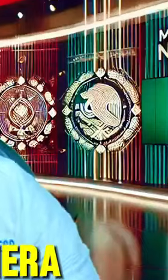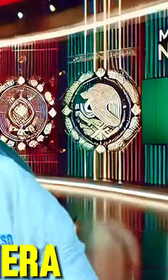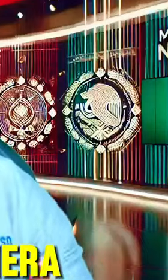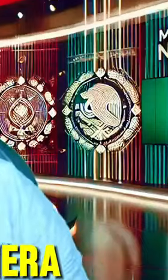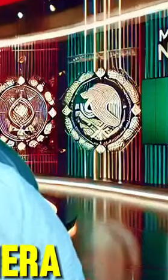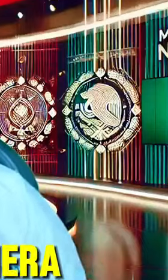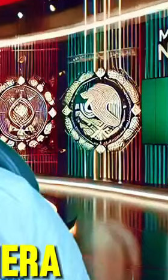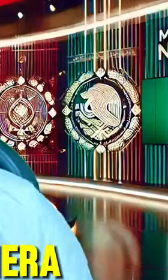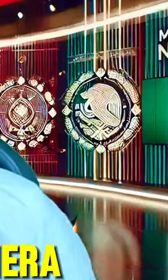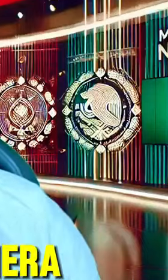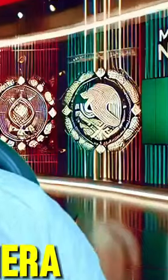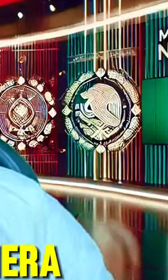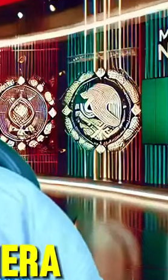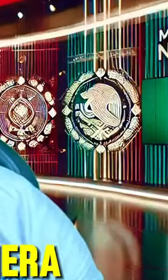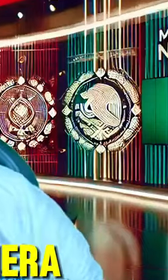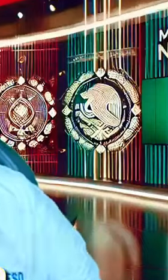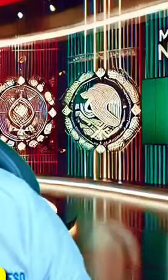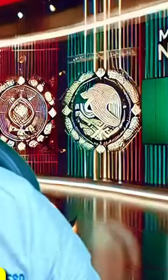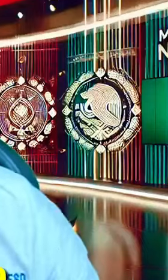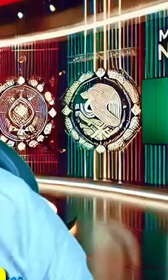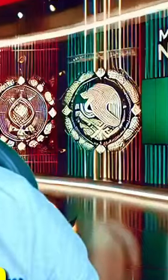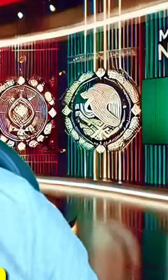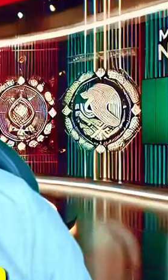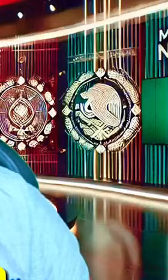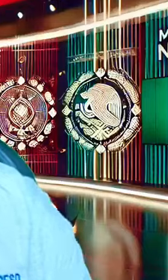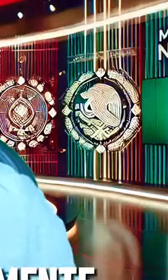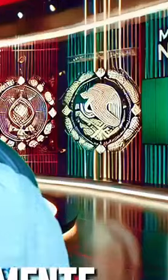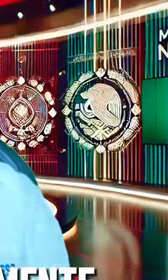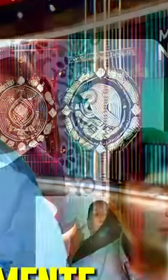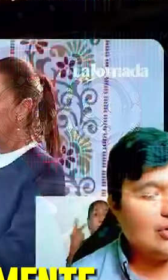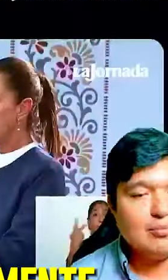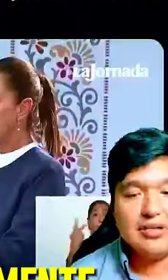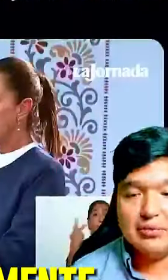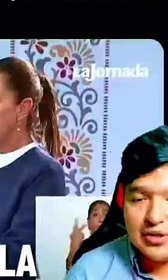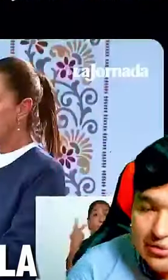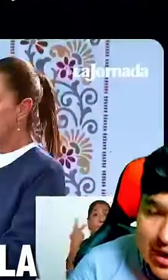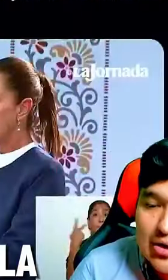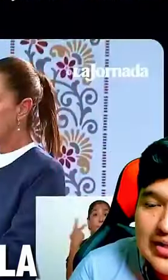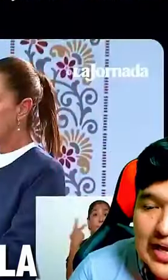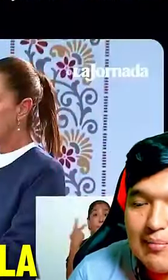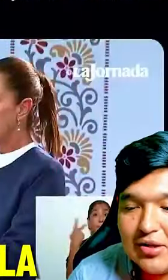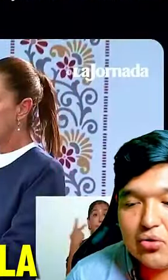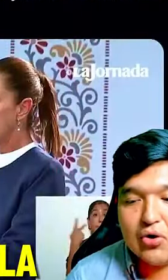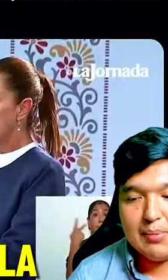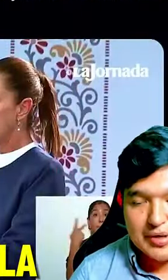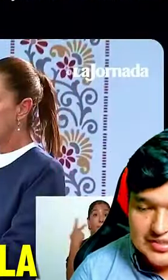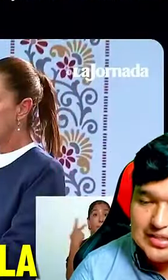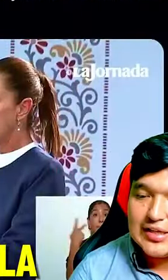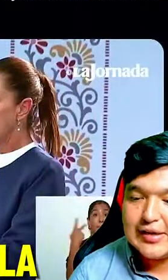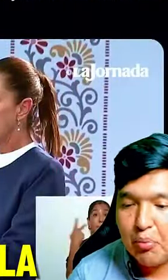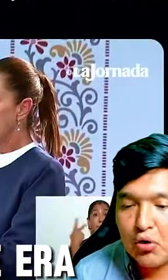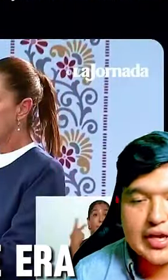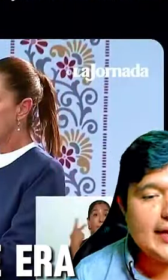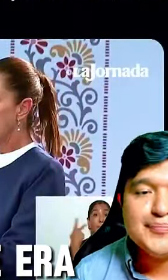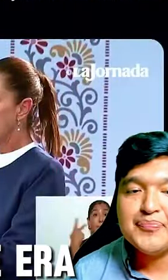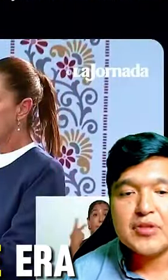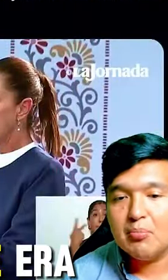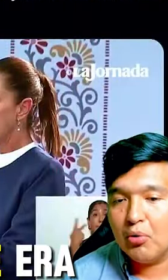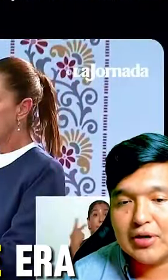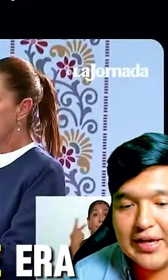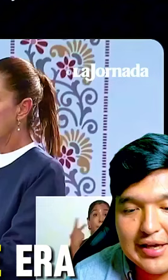gira como presidenta, ya en solitario, porque anteriormente, bueno, iba de la mano con el presidente. ¿Por